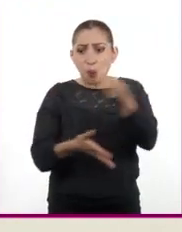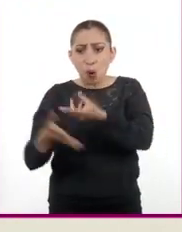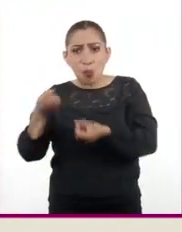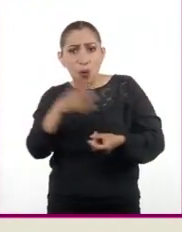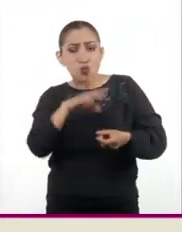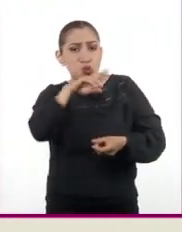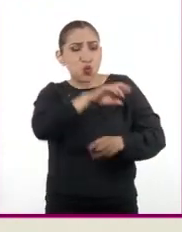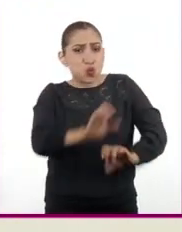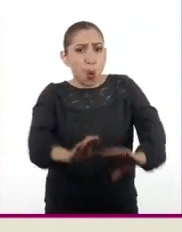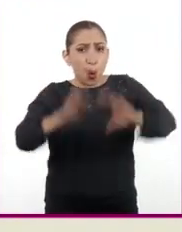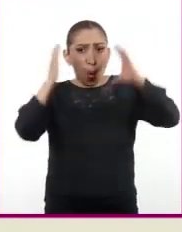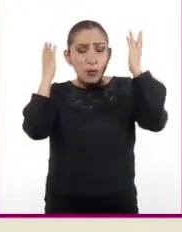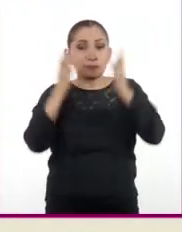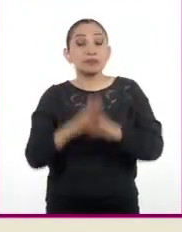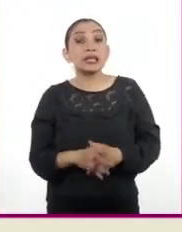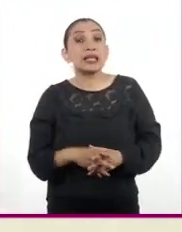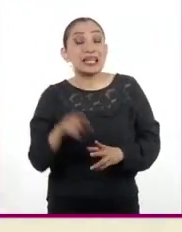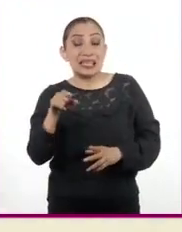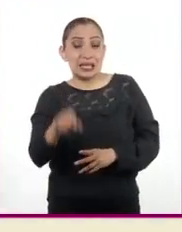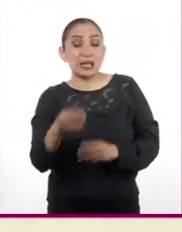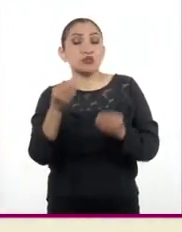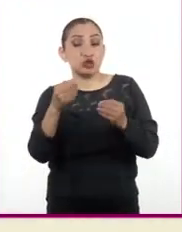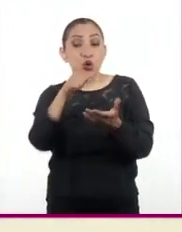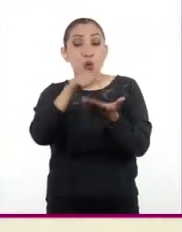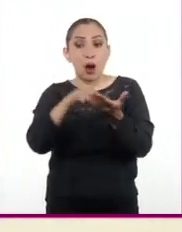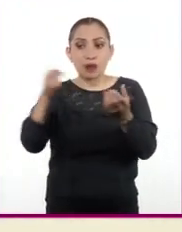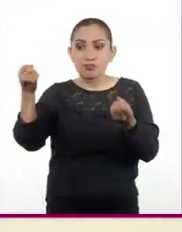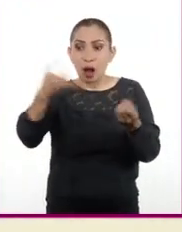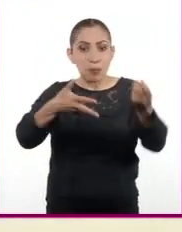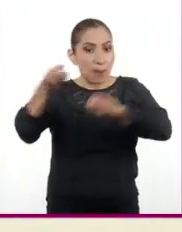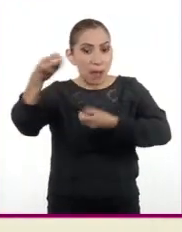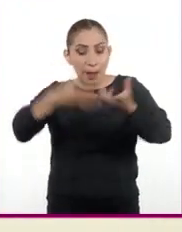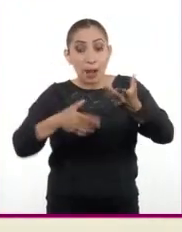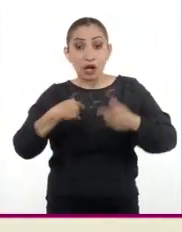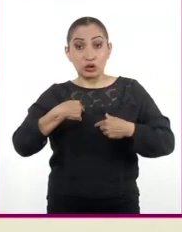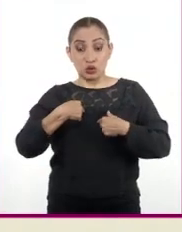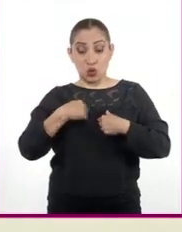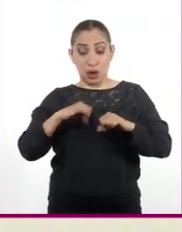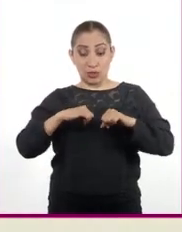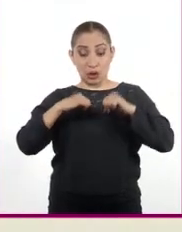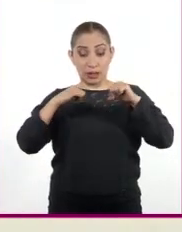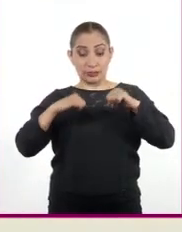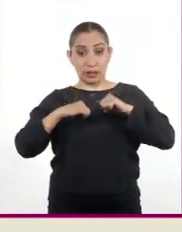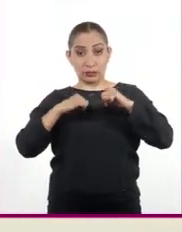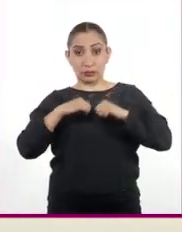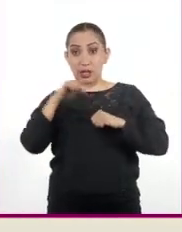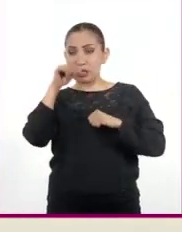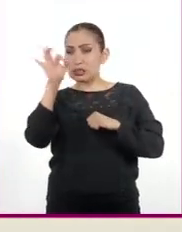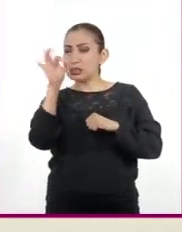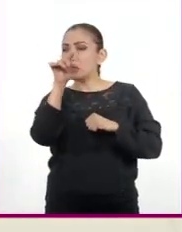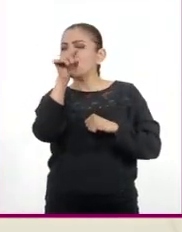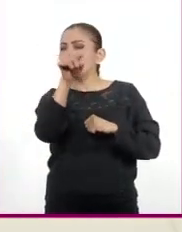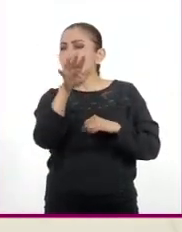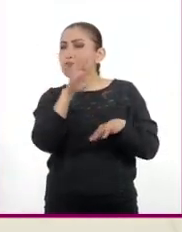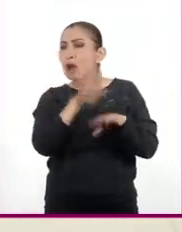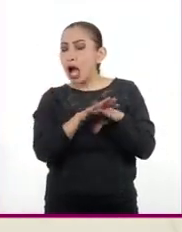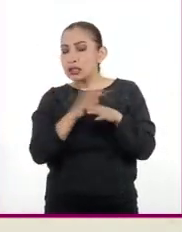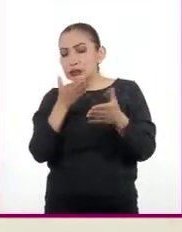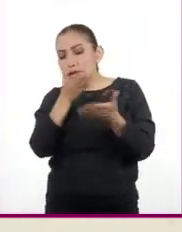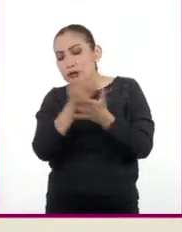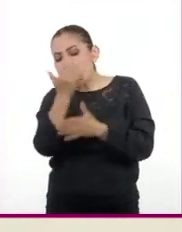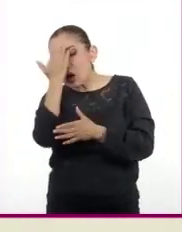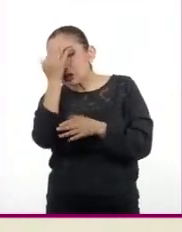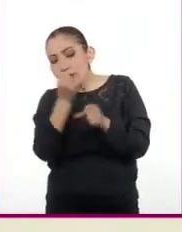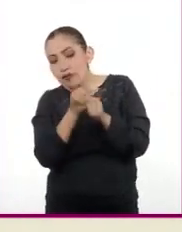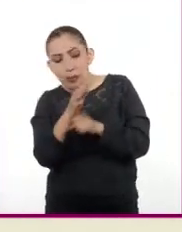casi de manera inmediata, y entre muchos lugares a la vez. Como adolescentes, probablemente ustedes tienen un mayor acercamiento